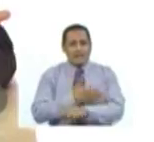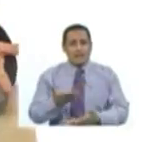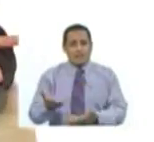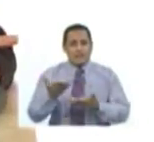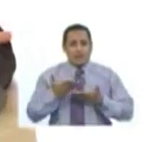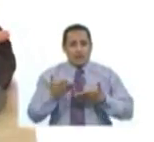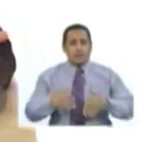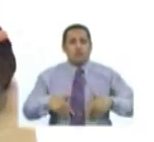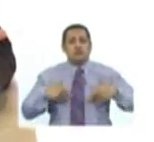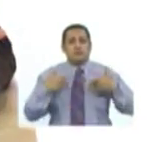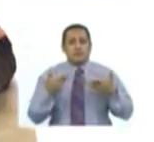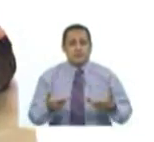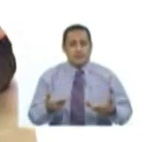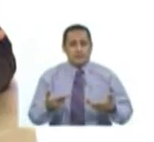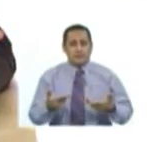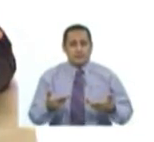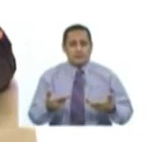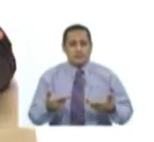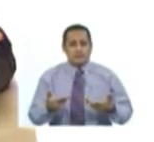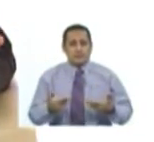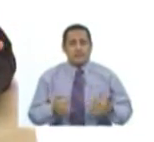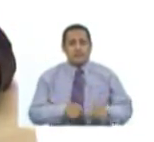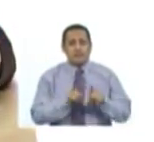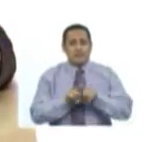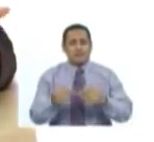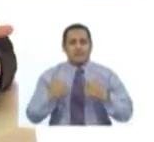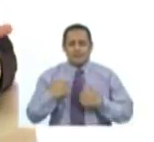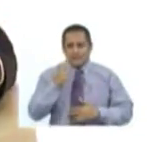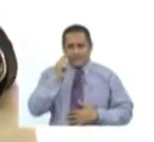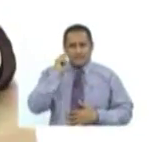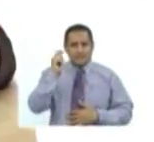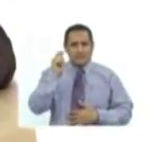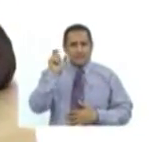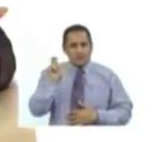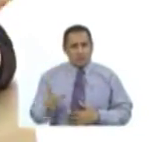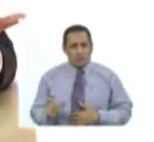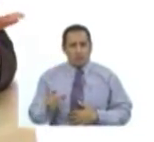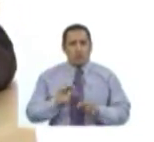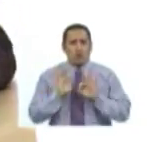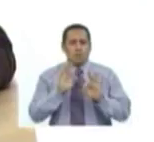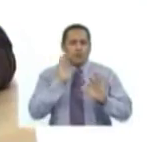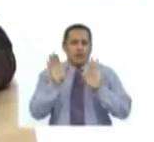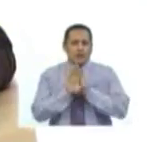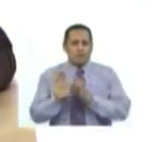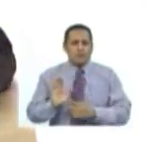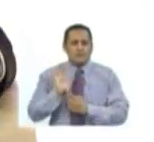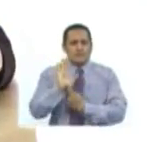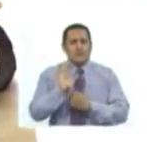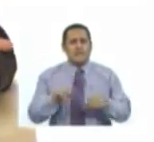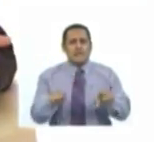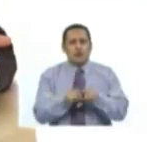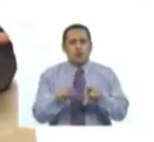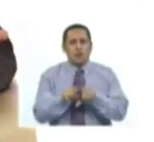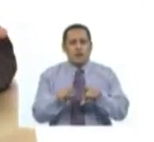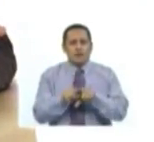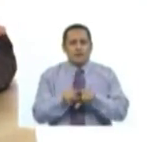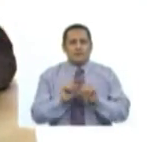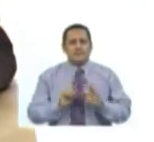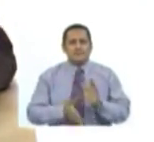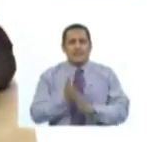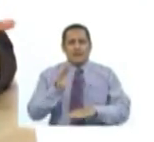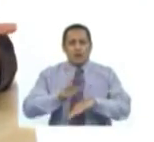habiéndoseme otorgado la posibilidad de tener testigo o, por citar el ejemplo, igual uno